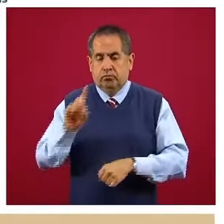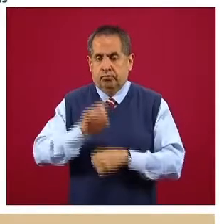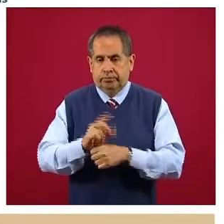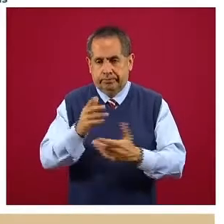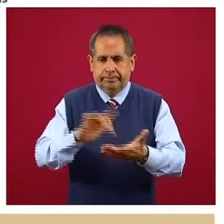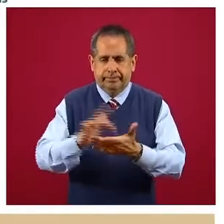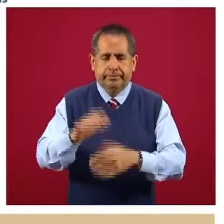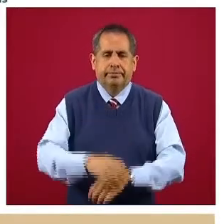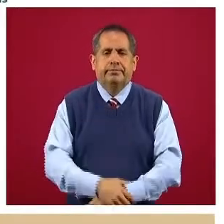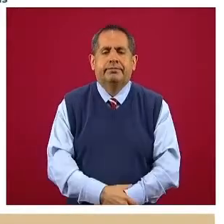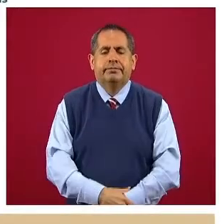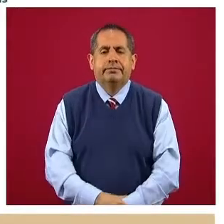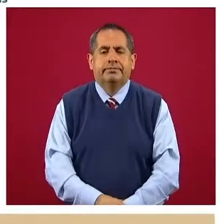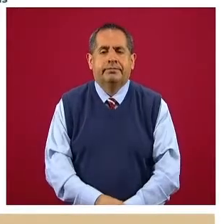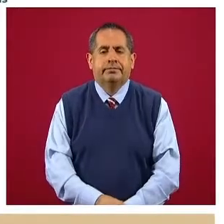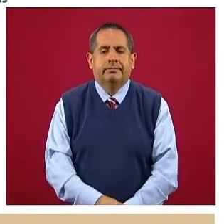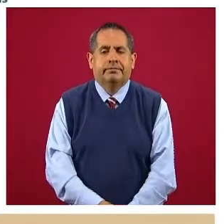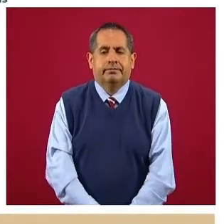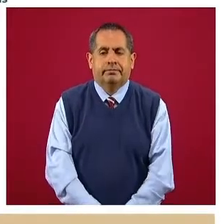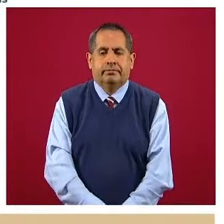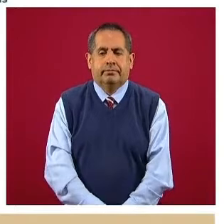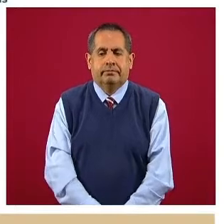Gracias.